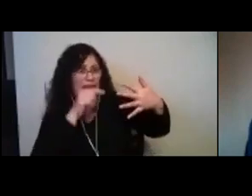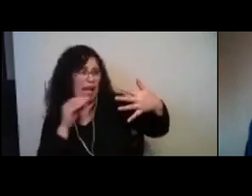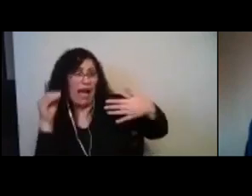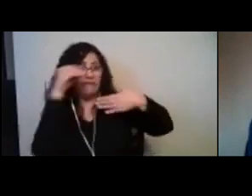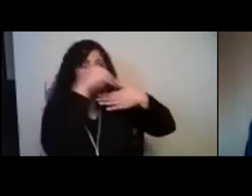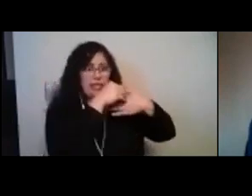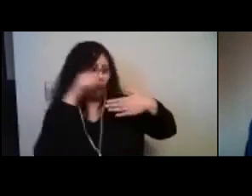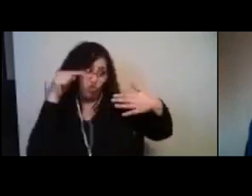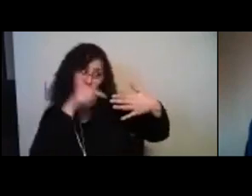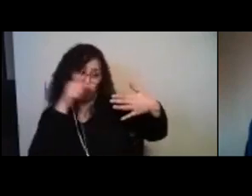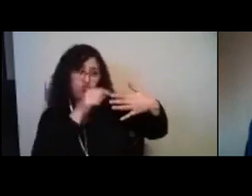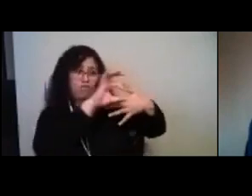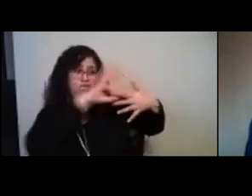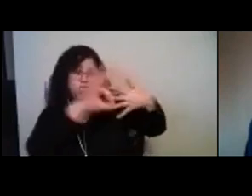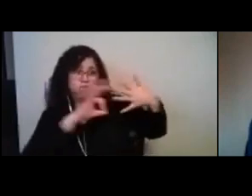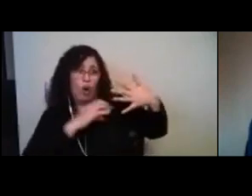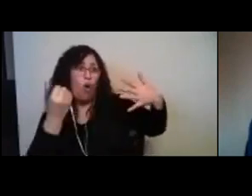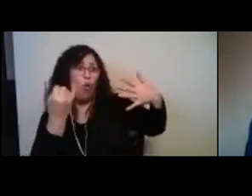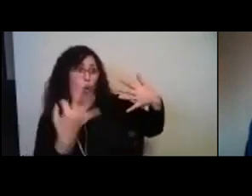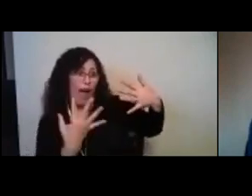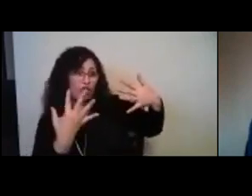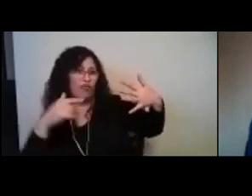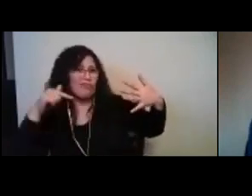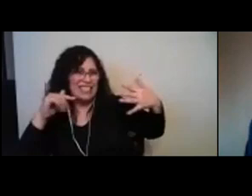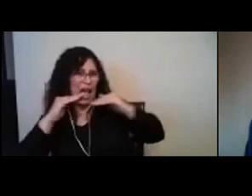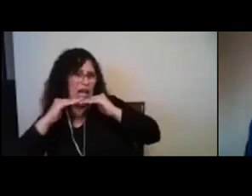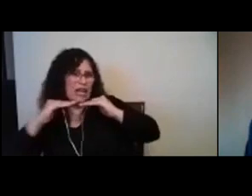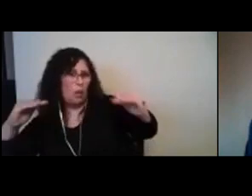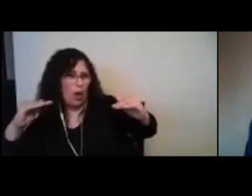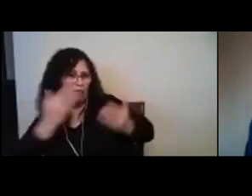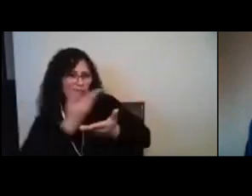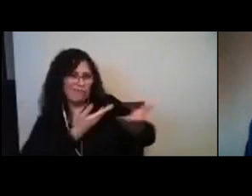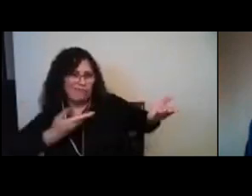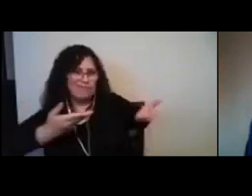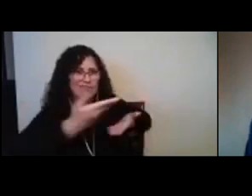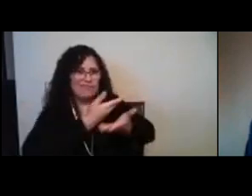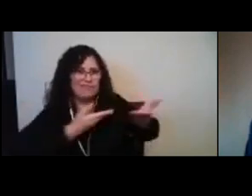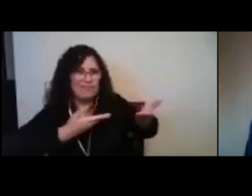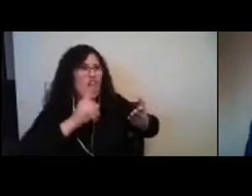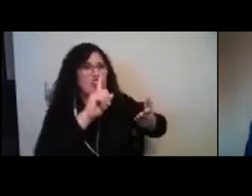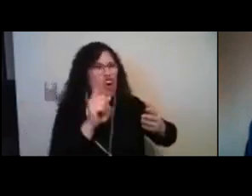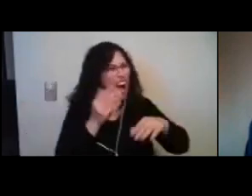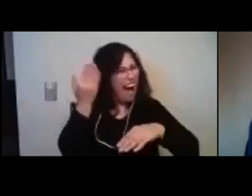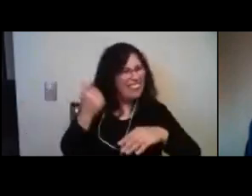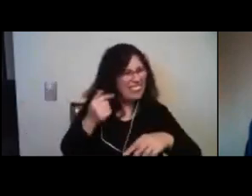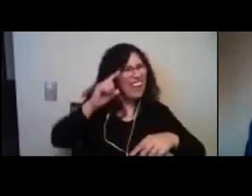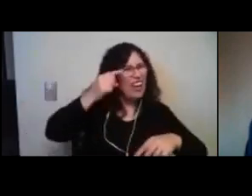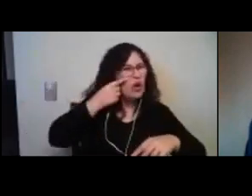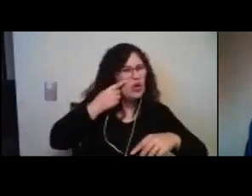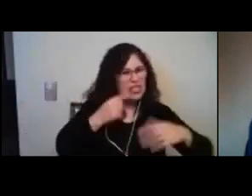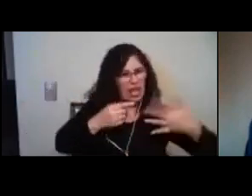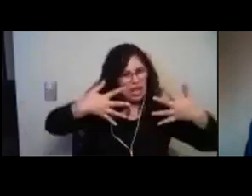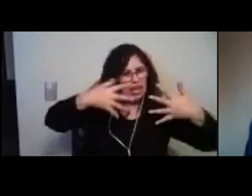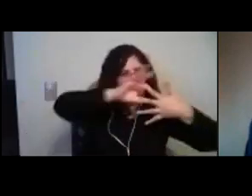liberar. Claro. ¿Ya? Entonces, es un mecanismo de retroalimentación inverso, ¿ya? Que se llama